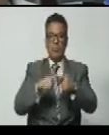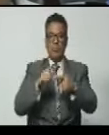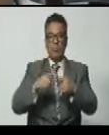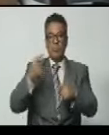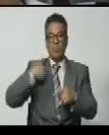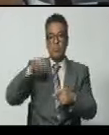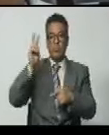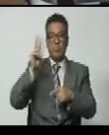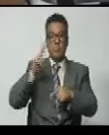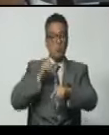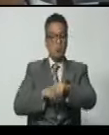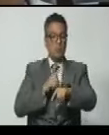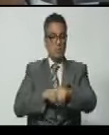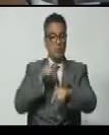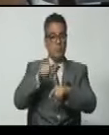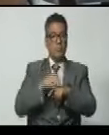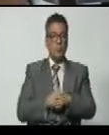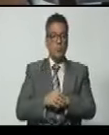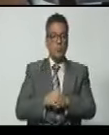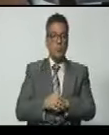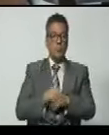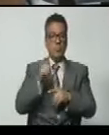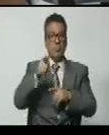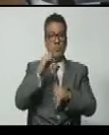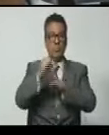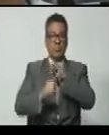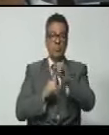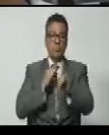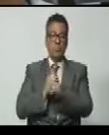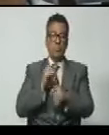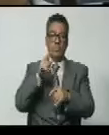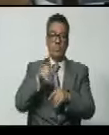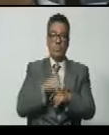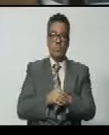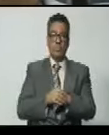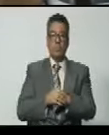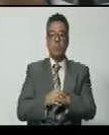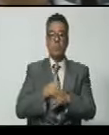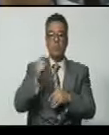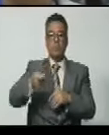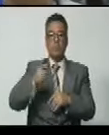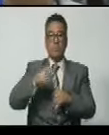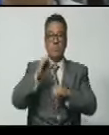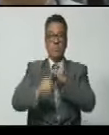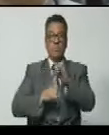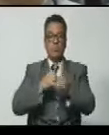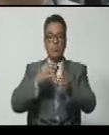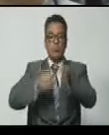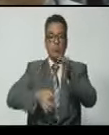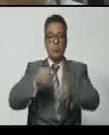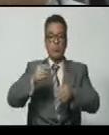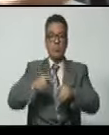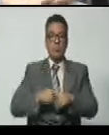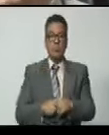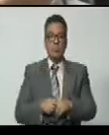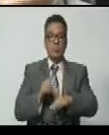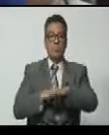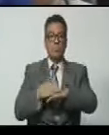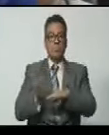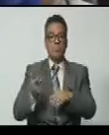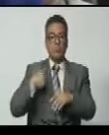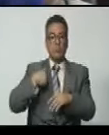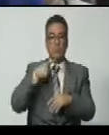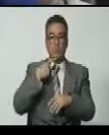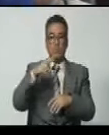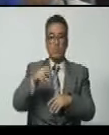que tiene Venezuela ahorita es la CPI, la Corte Penal Internacional, y la Corte Internacional de Justicia. Por hechos que no lo